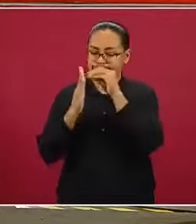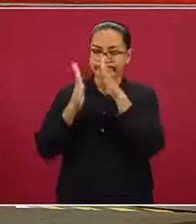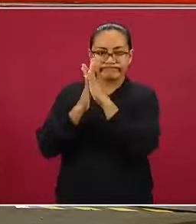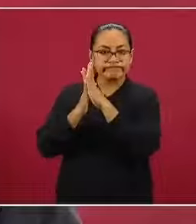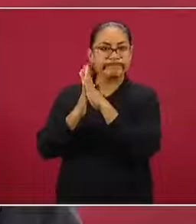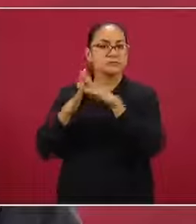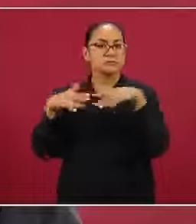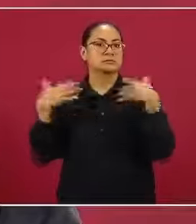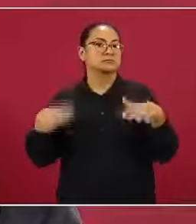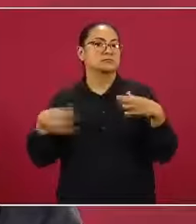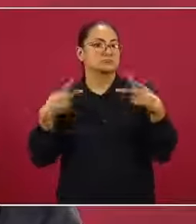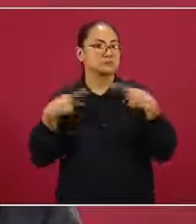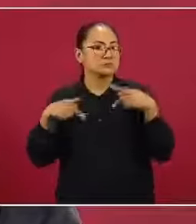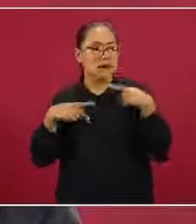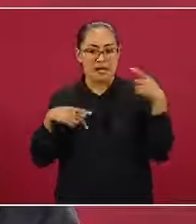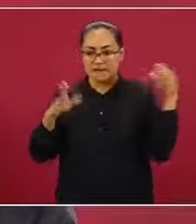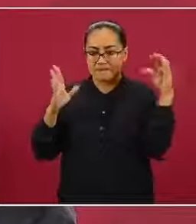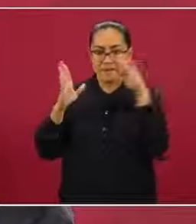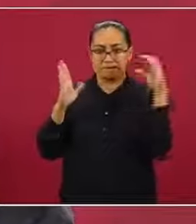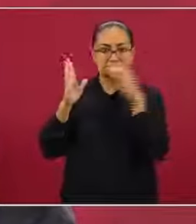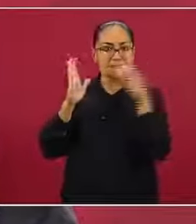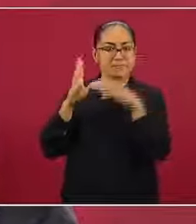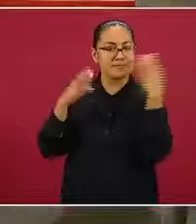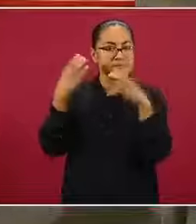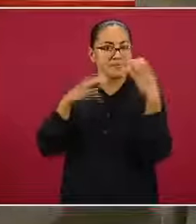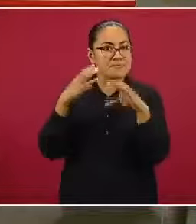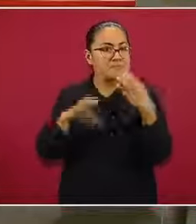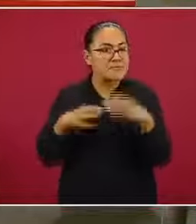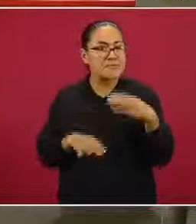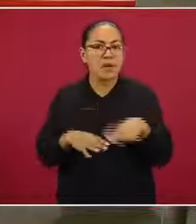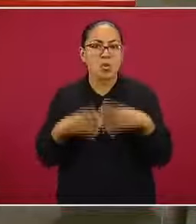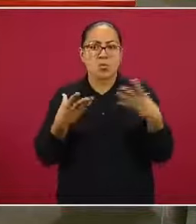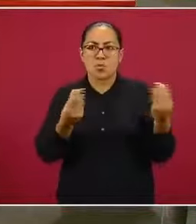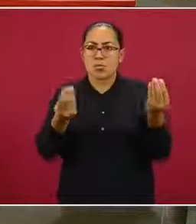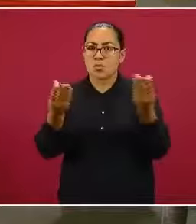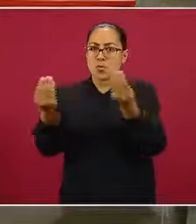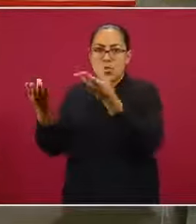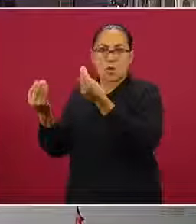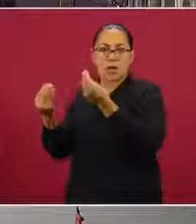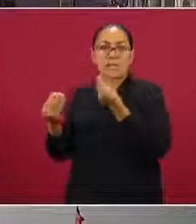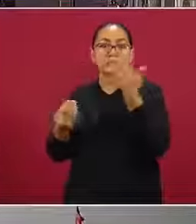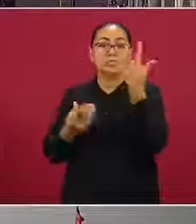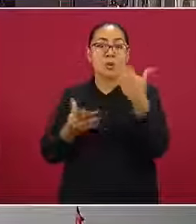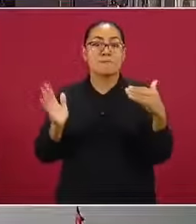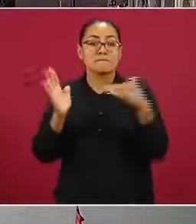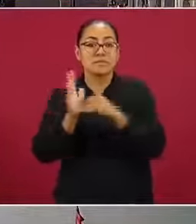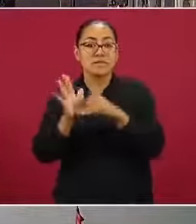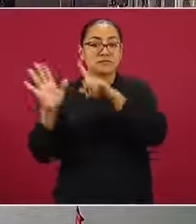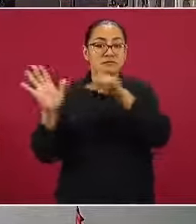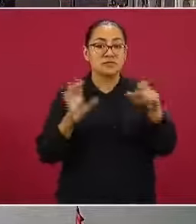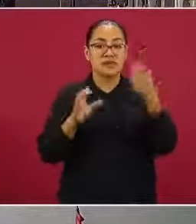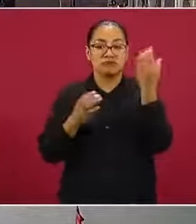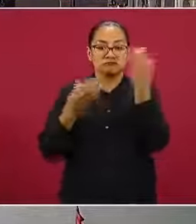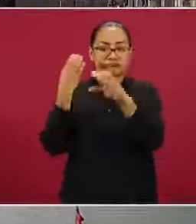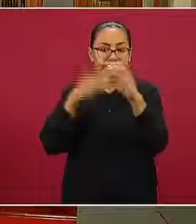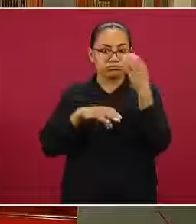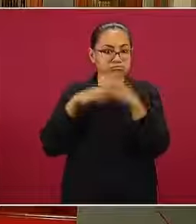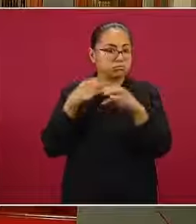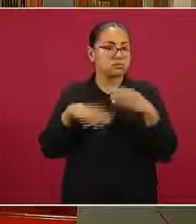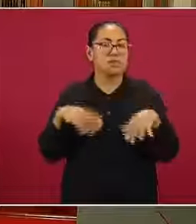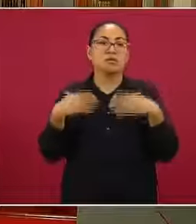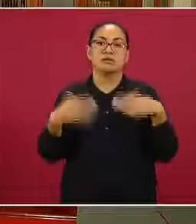públicos ha recibido en toda la historia de las normas oficiales mexicanas. Más de 5,700 comentarios fueron recibidos